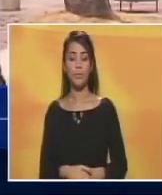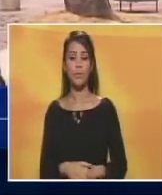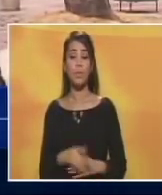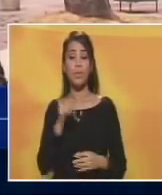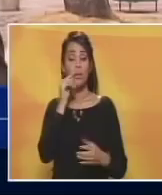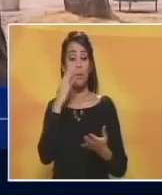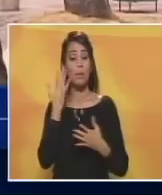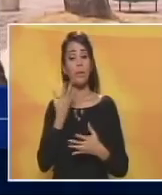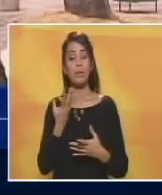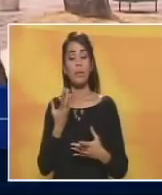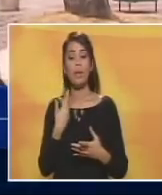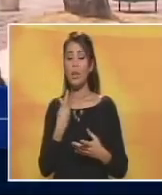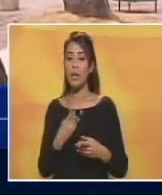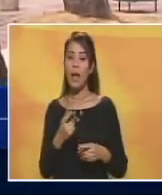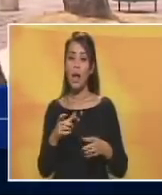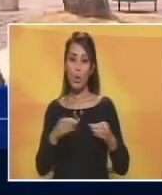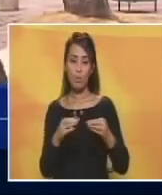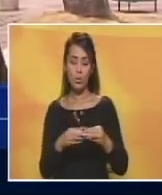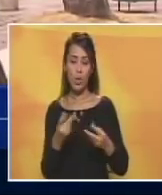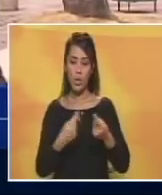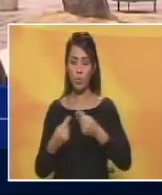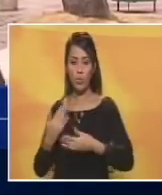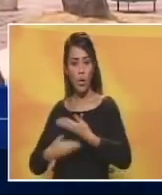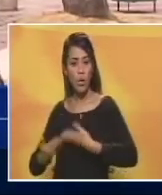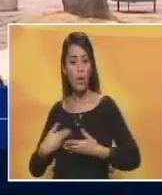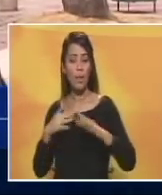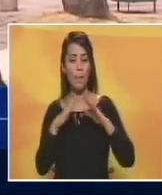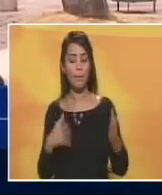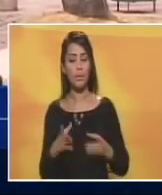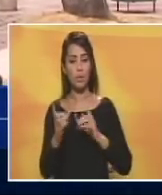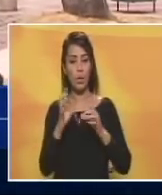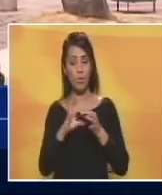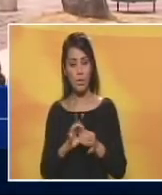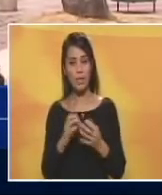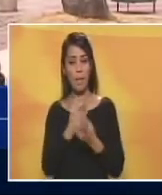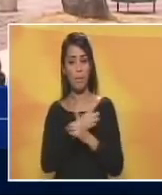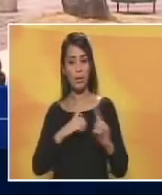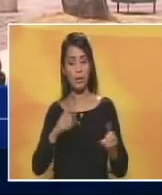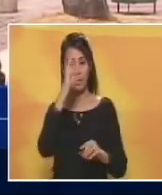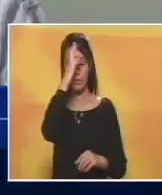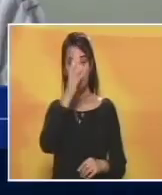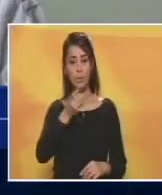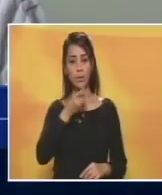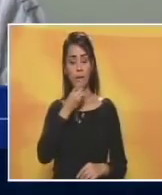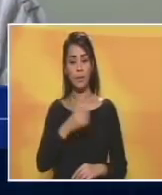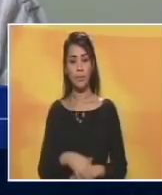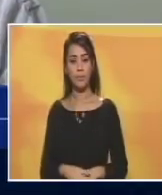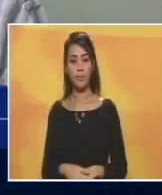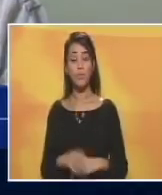Gaviria calificó como sectaria la comisión negociadora de la Mesa de la Unidad Democrática en República Dominicana.